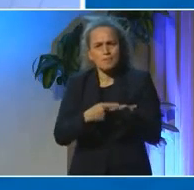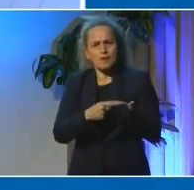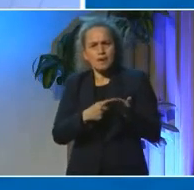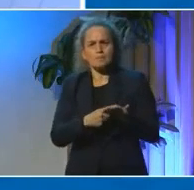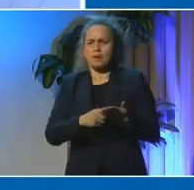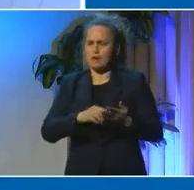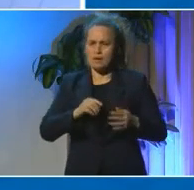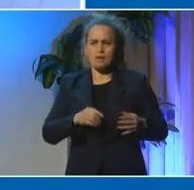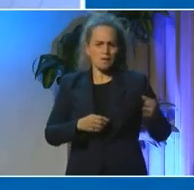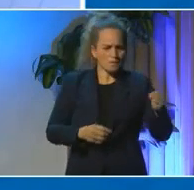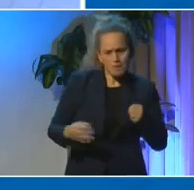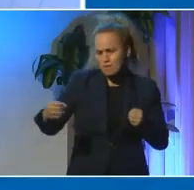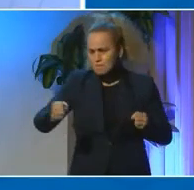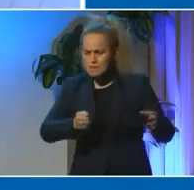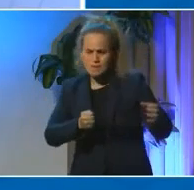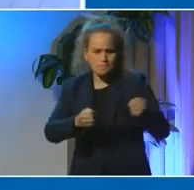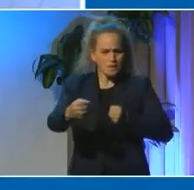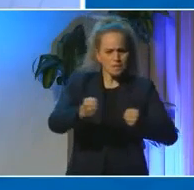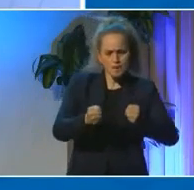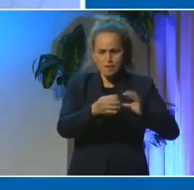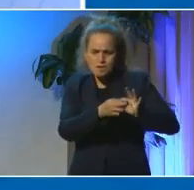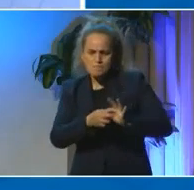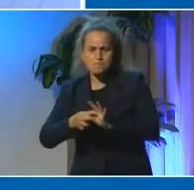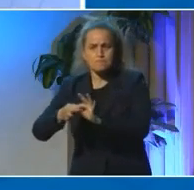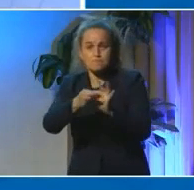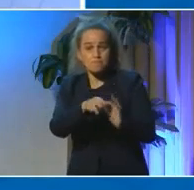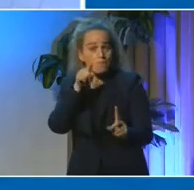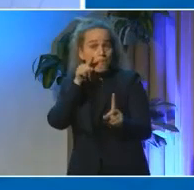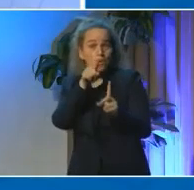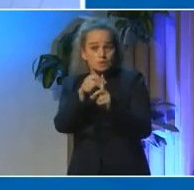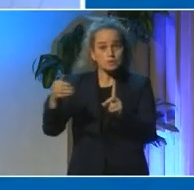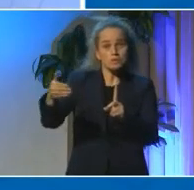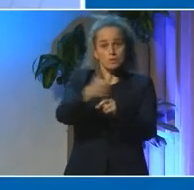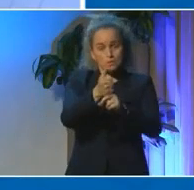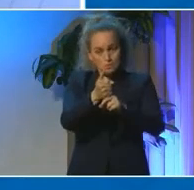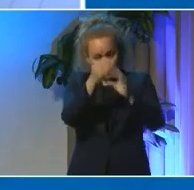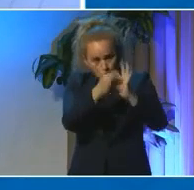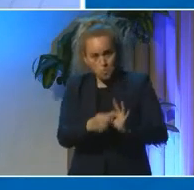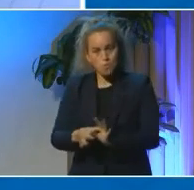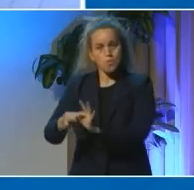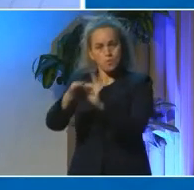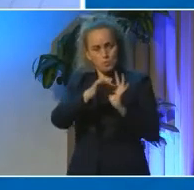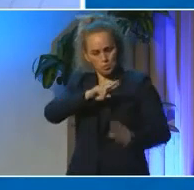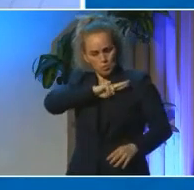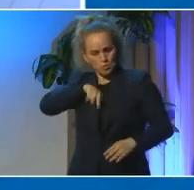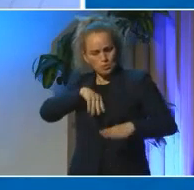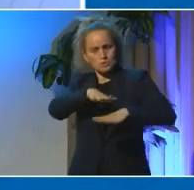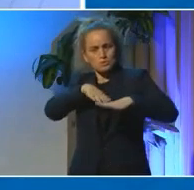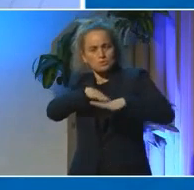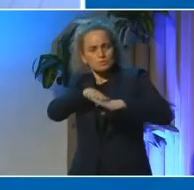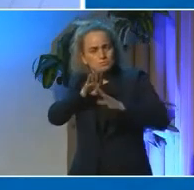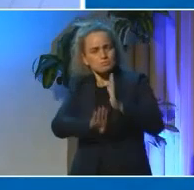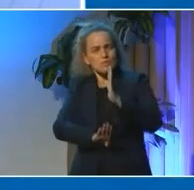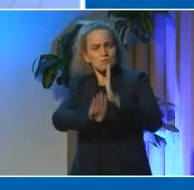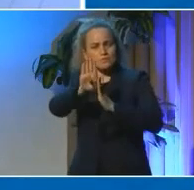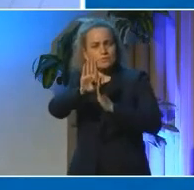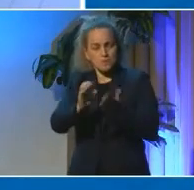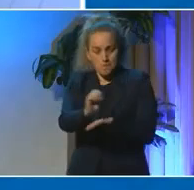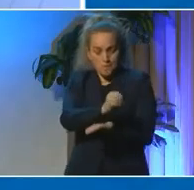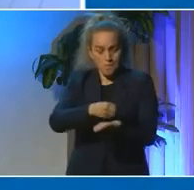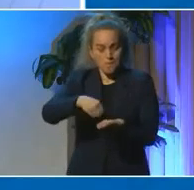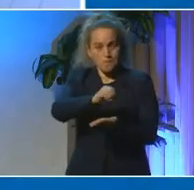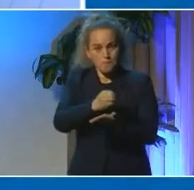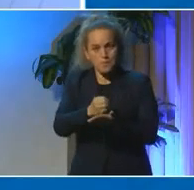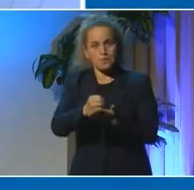involucrados Y esto es un tema de un logro colectivo nosotros vamos a seguir haciendo prospección de bioactivos